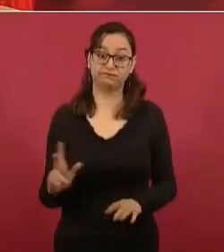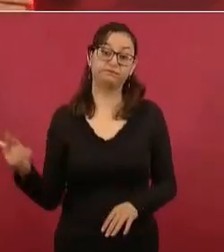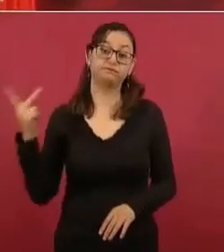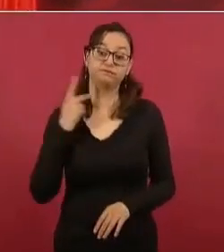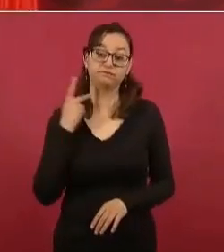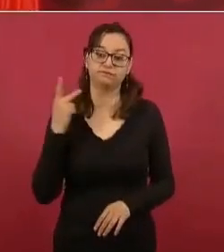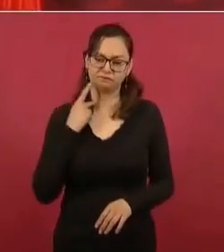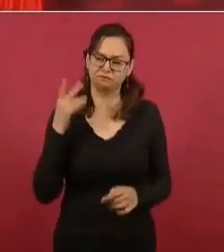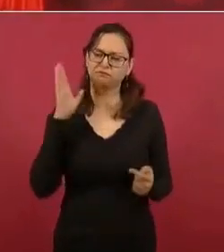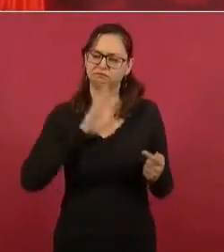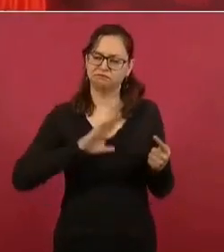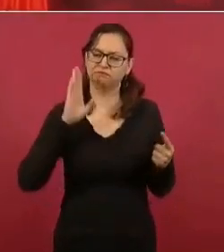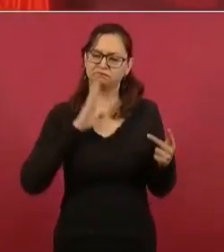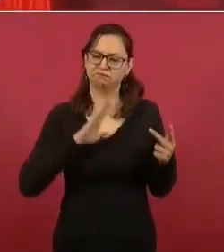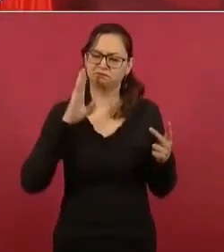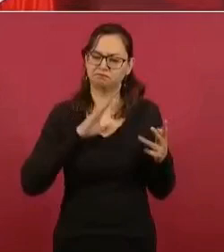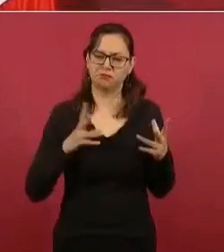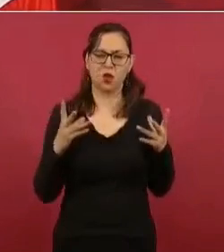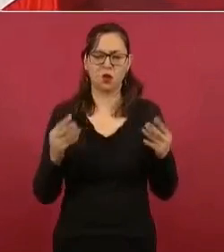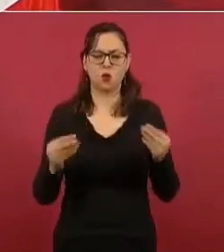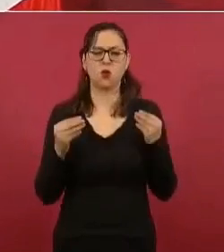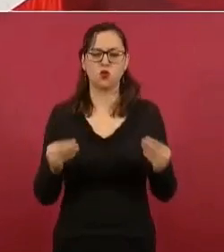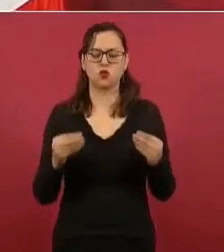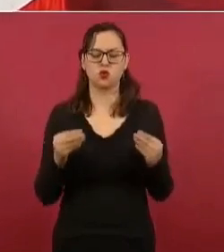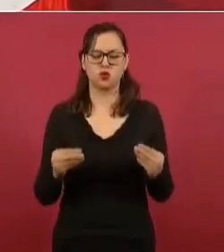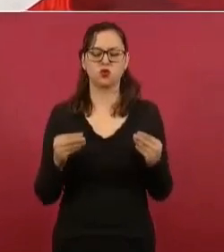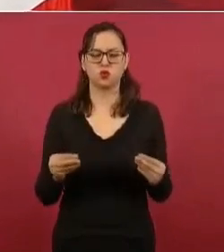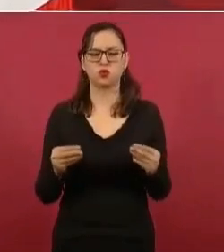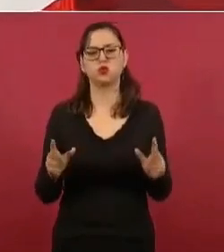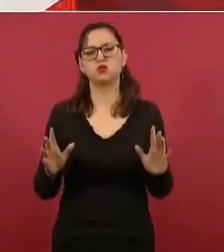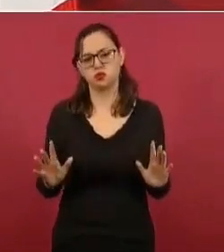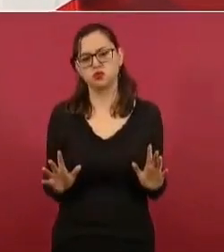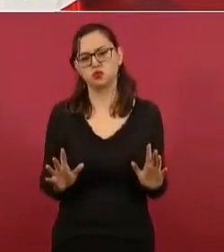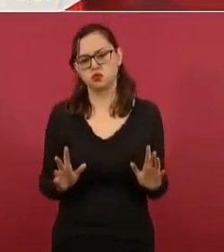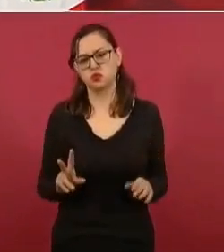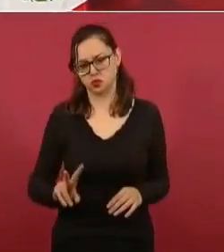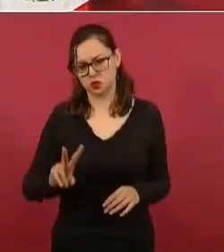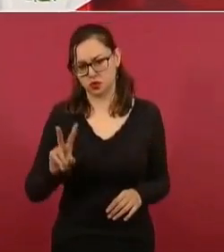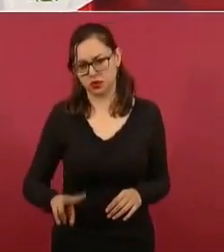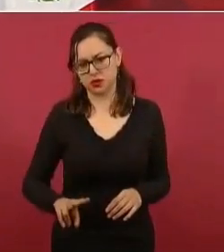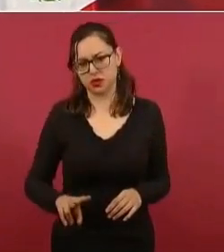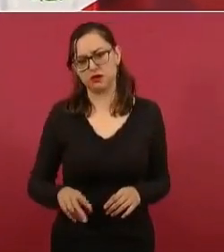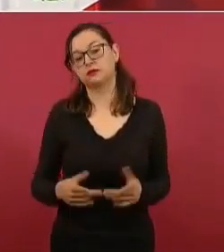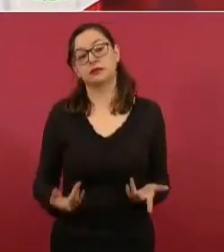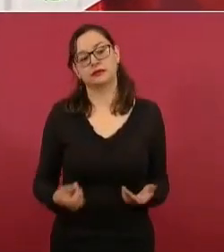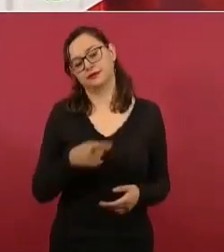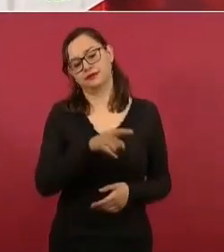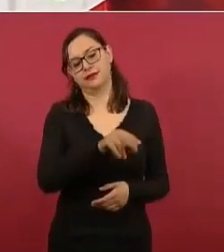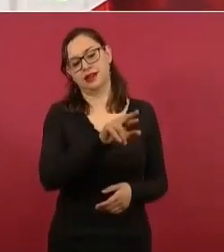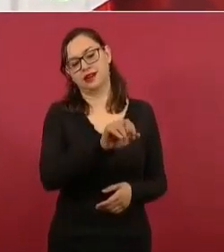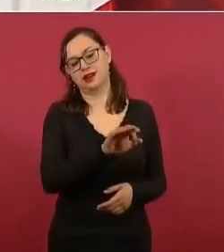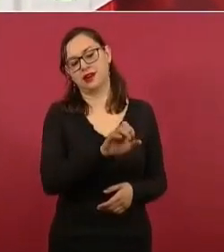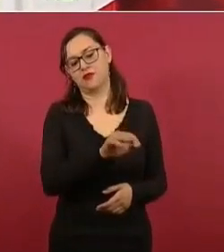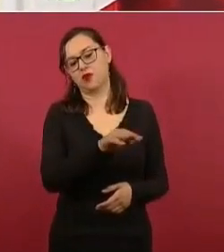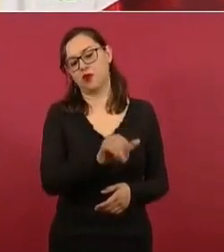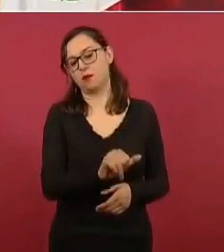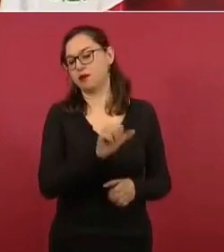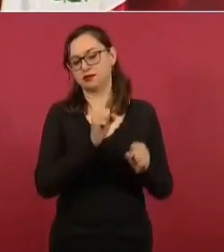periodo neoliberal. Bueno, nada más que esto no lo va a decir el Reforma, ¿no?